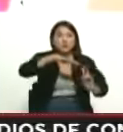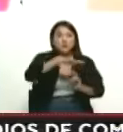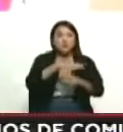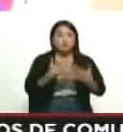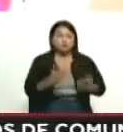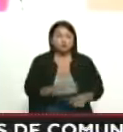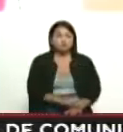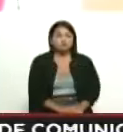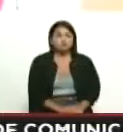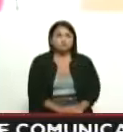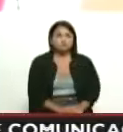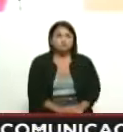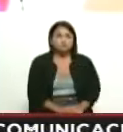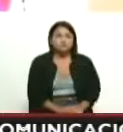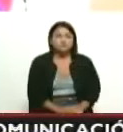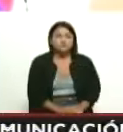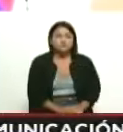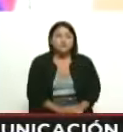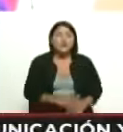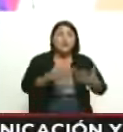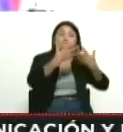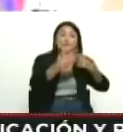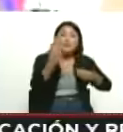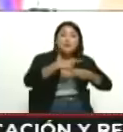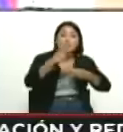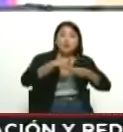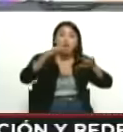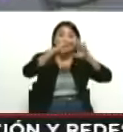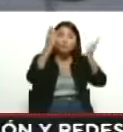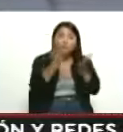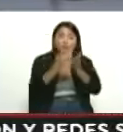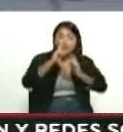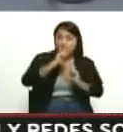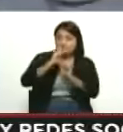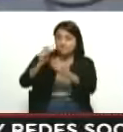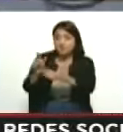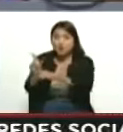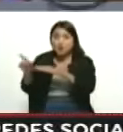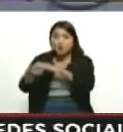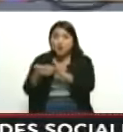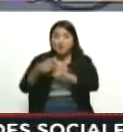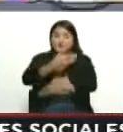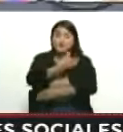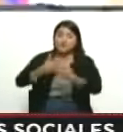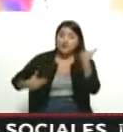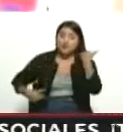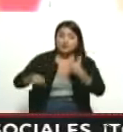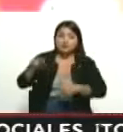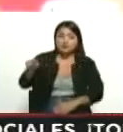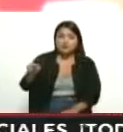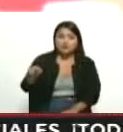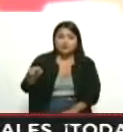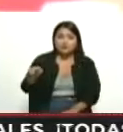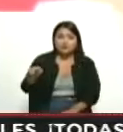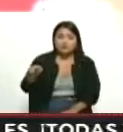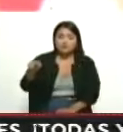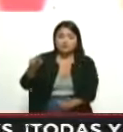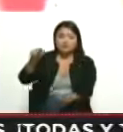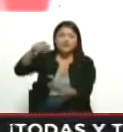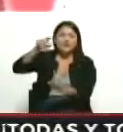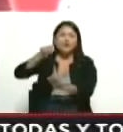Las transnacionales petroleras del mundo han designado en Guyana un presidente, un títere pues,